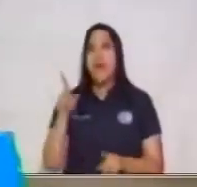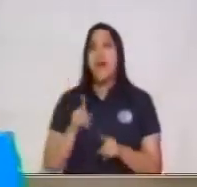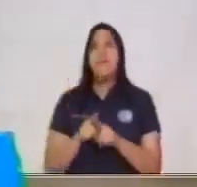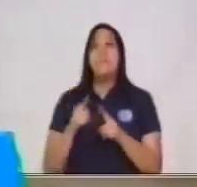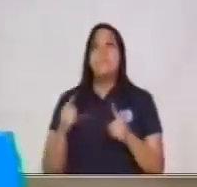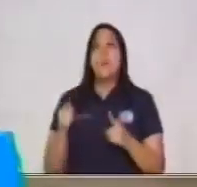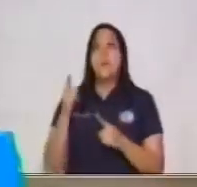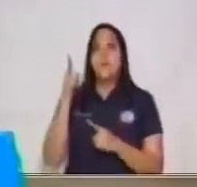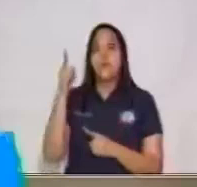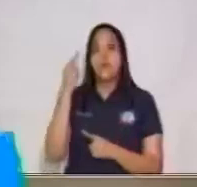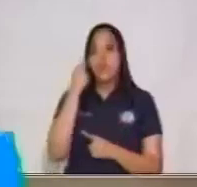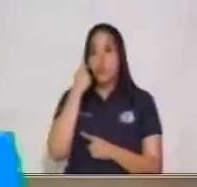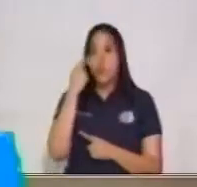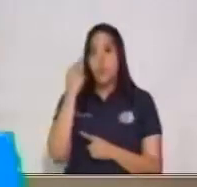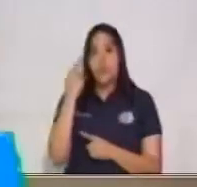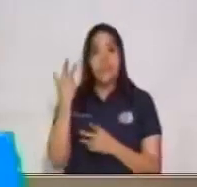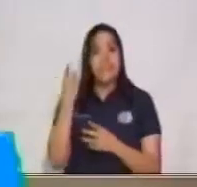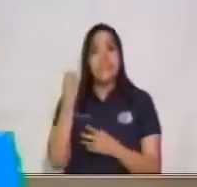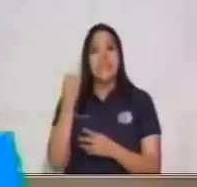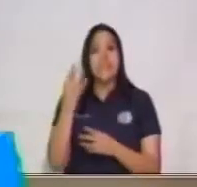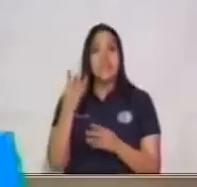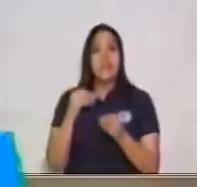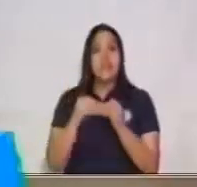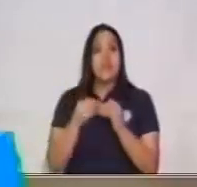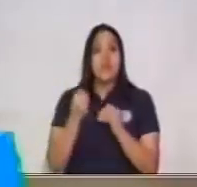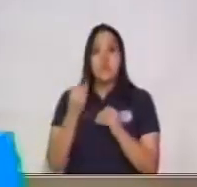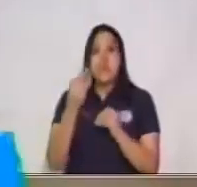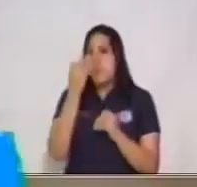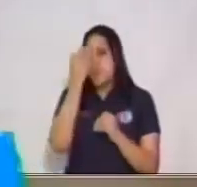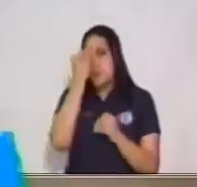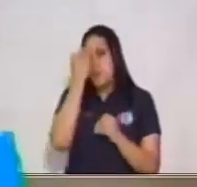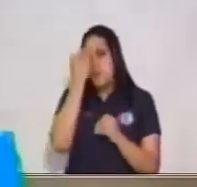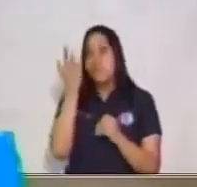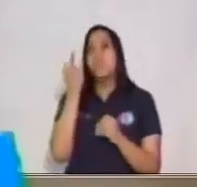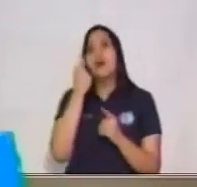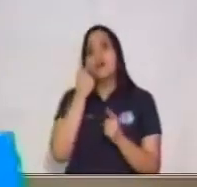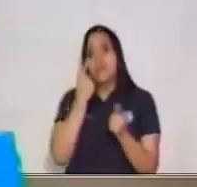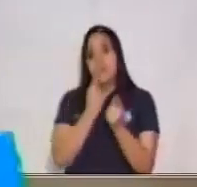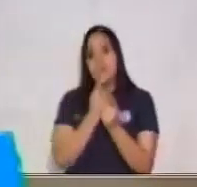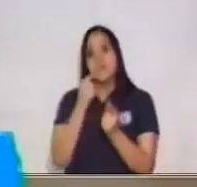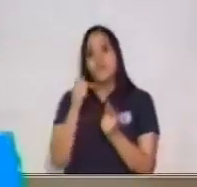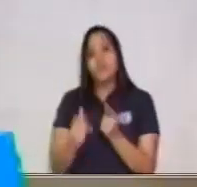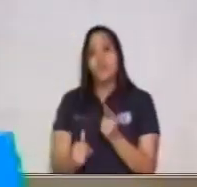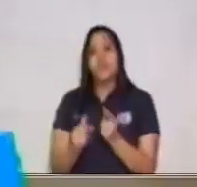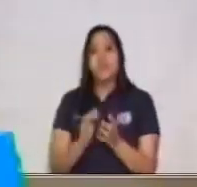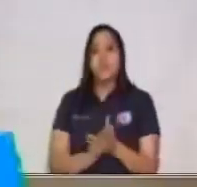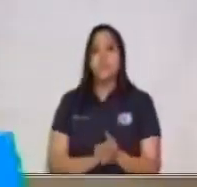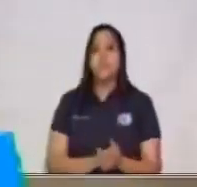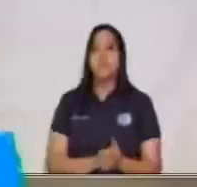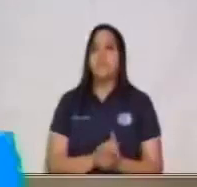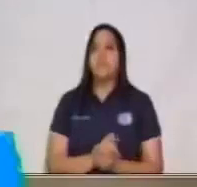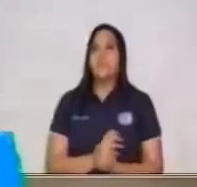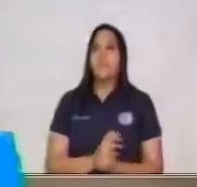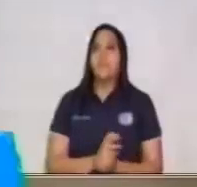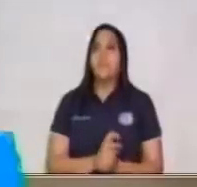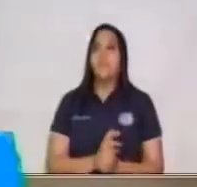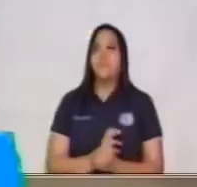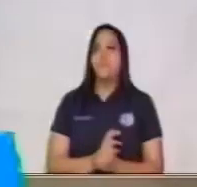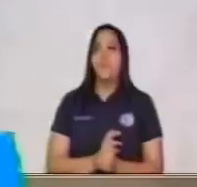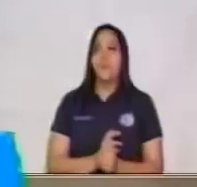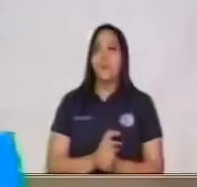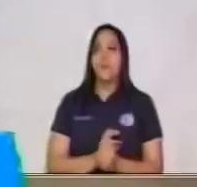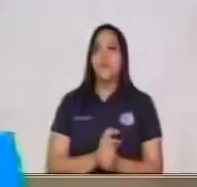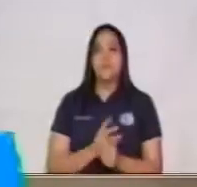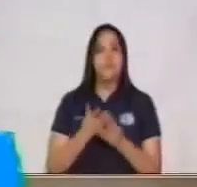el único valor que nos queda sin conocer y es el que vamos a despejar. Entonces, vamos a